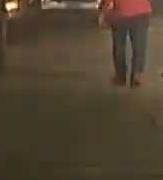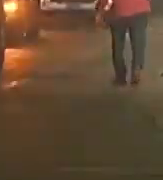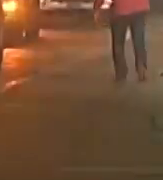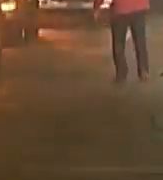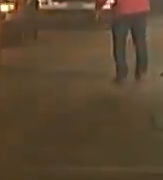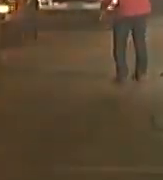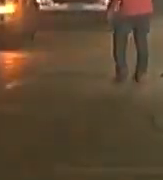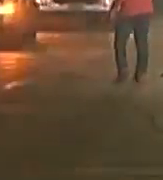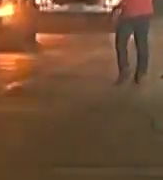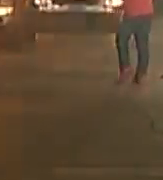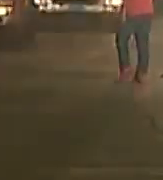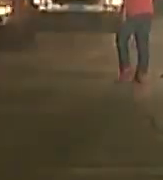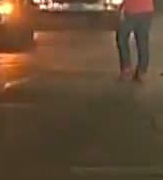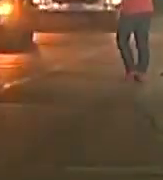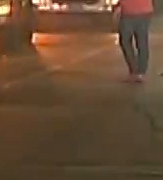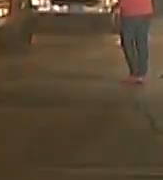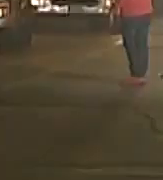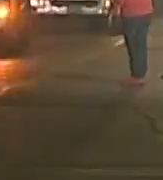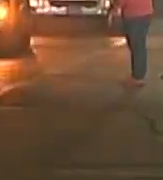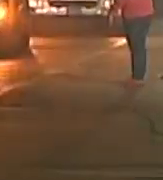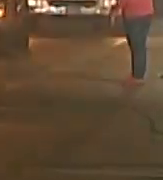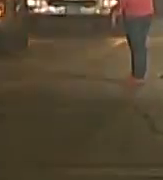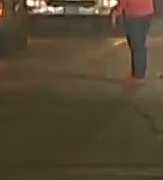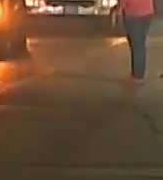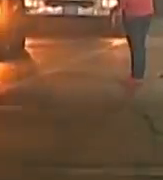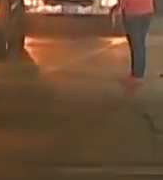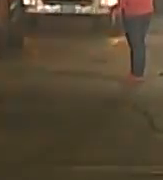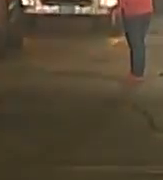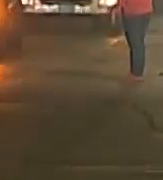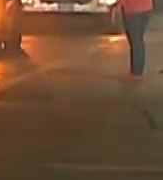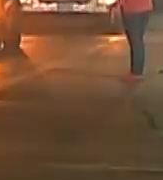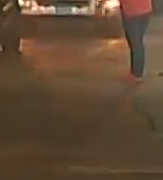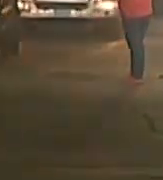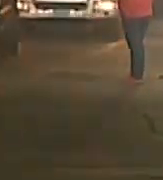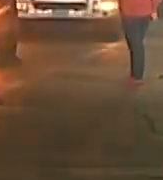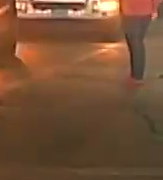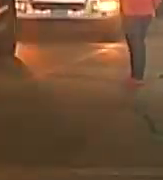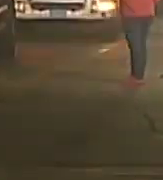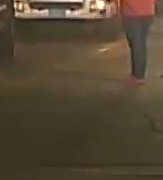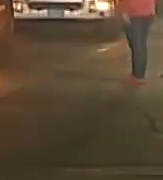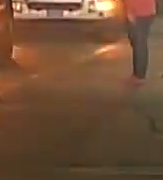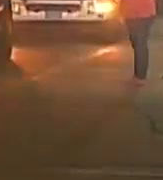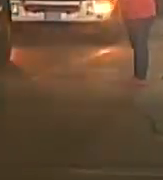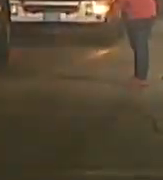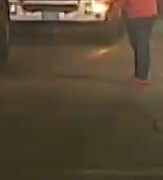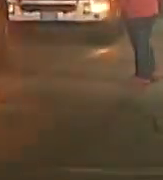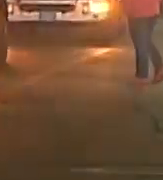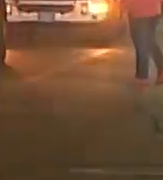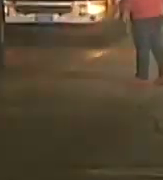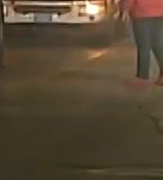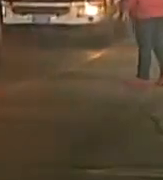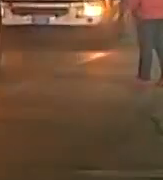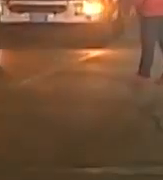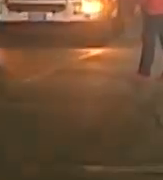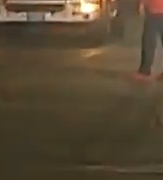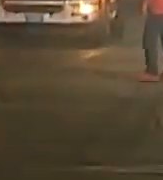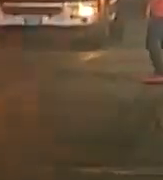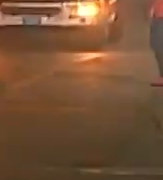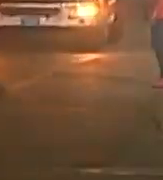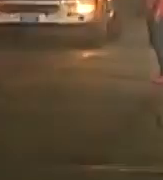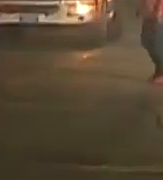desde el ferry. Ahí viene la que viene para Miranda, Caracas, La Guaira.